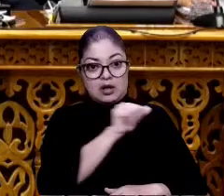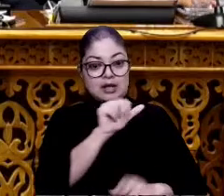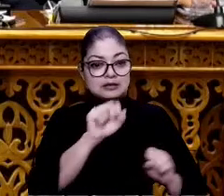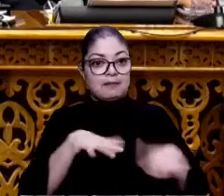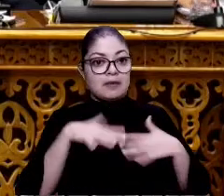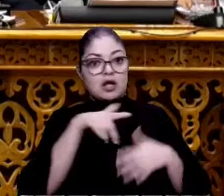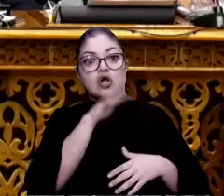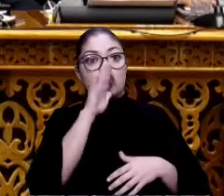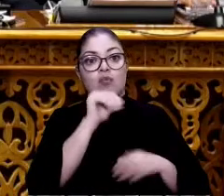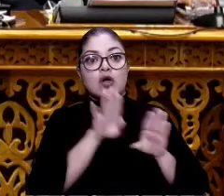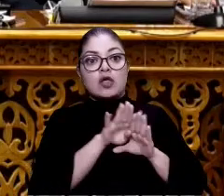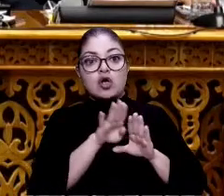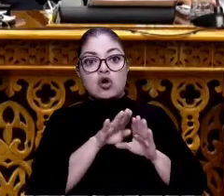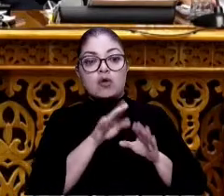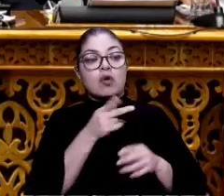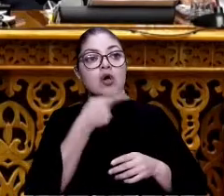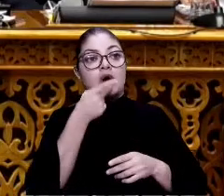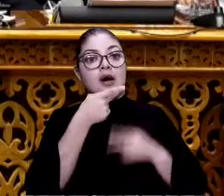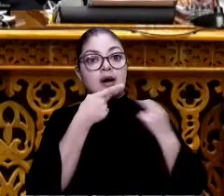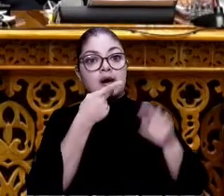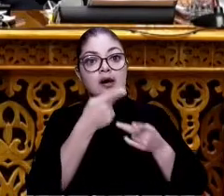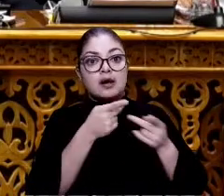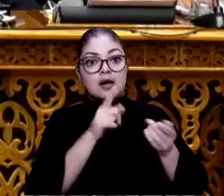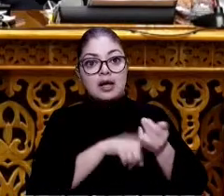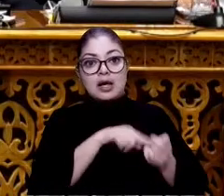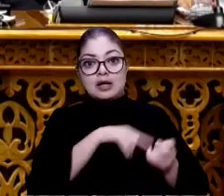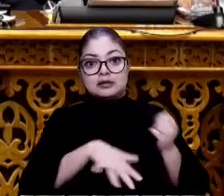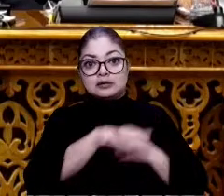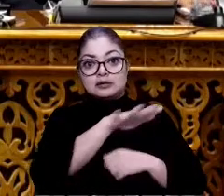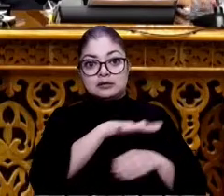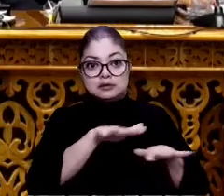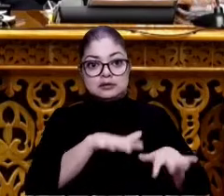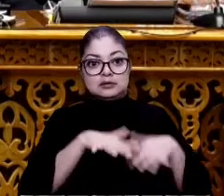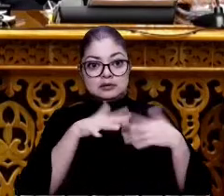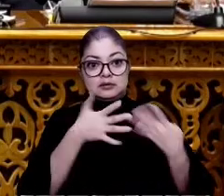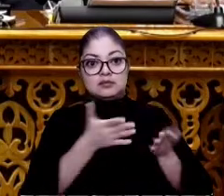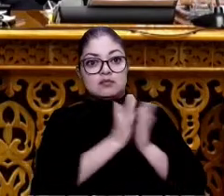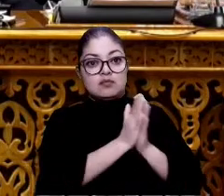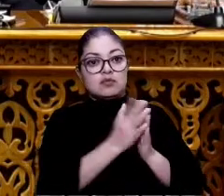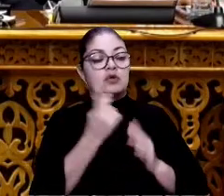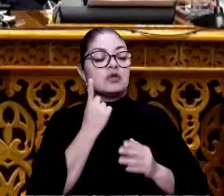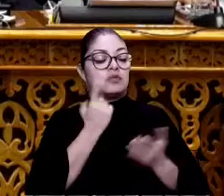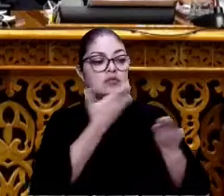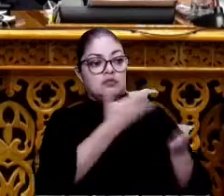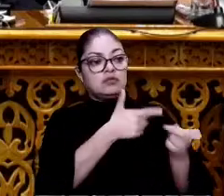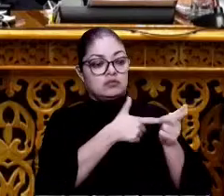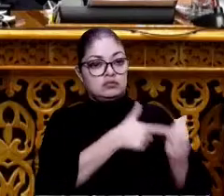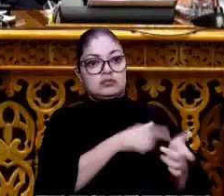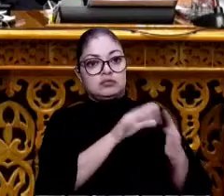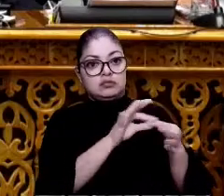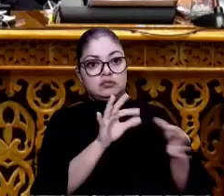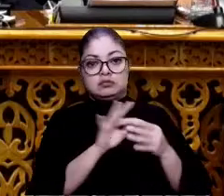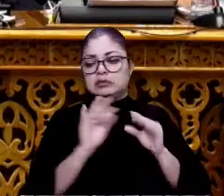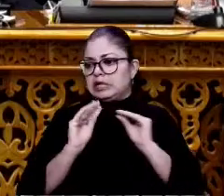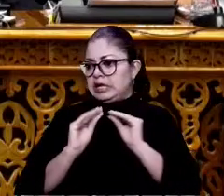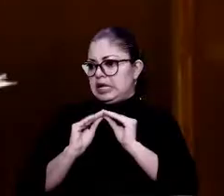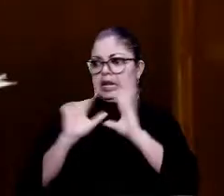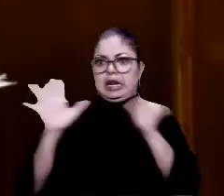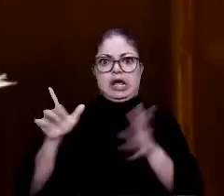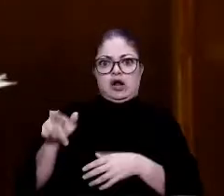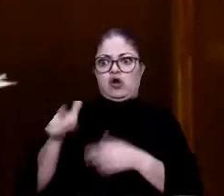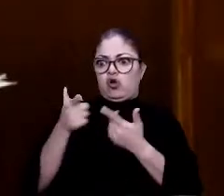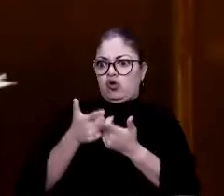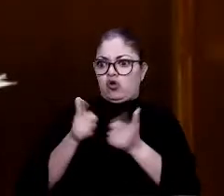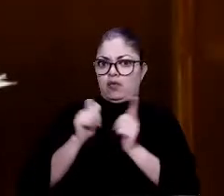puede establecer diálogo entre el orador y los integrantes de la Asamblea. Por favor, gracias, diputado, continúe con el uso de la palabra. Es claro que su partido no